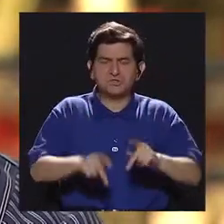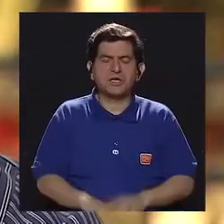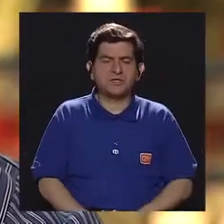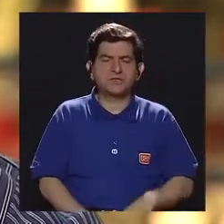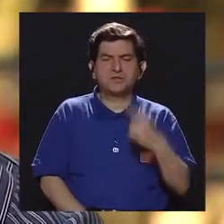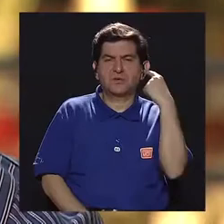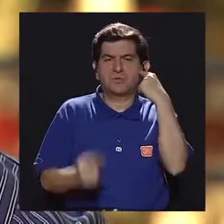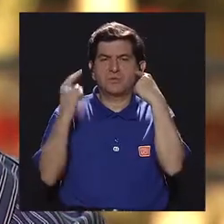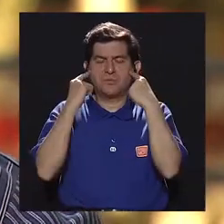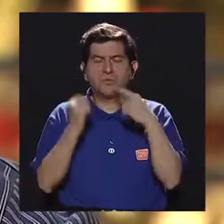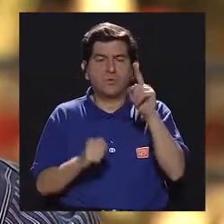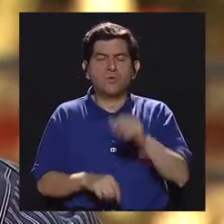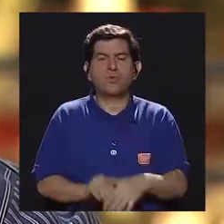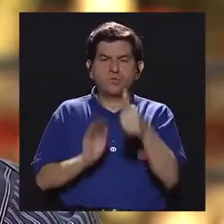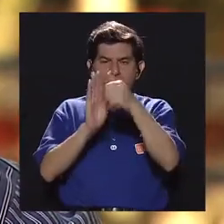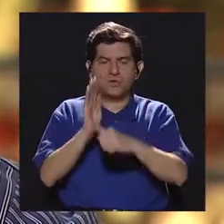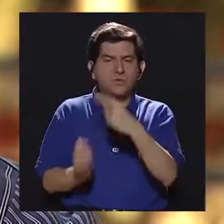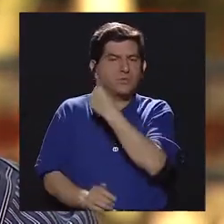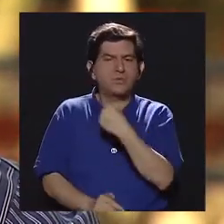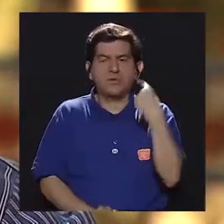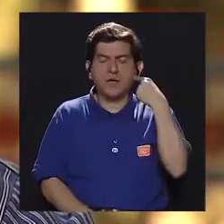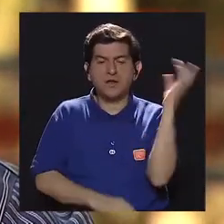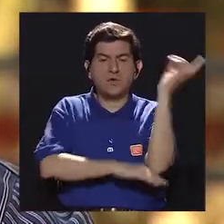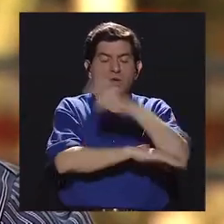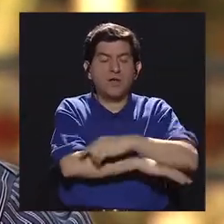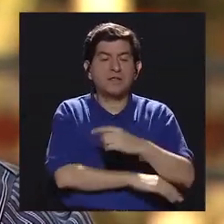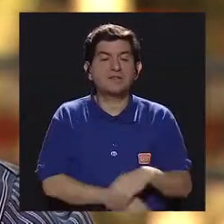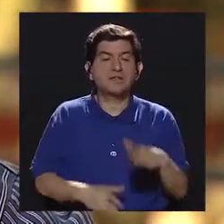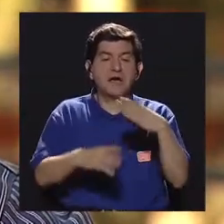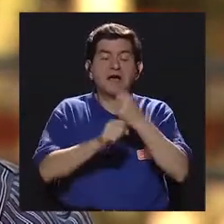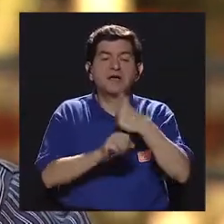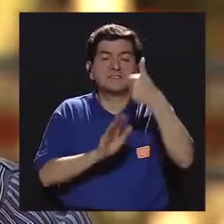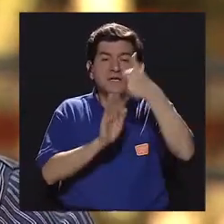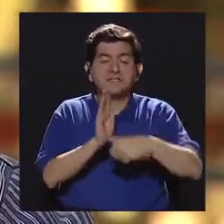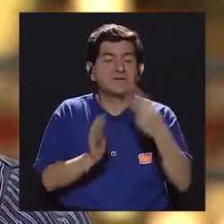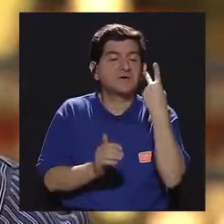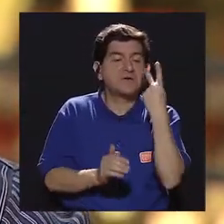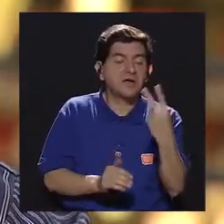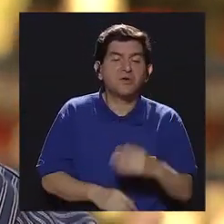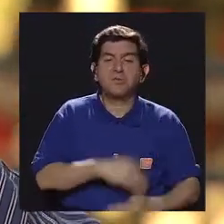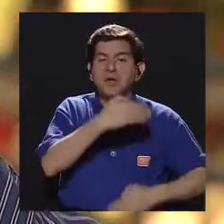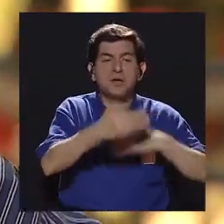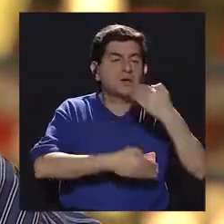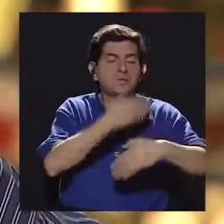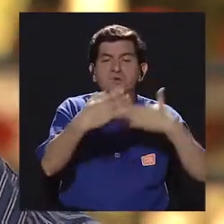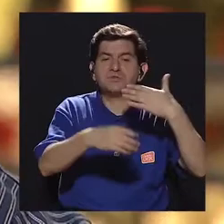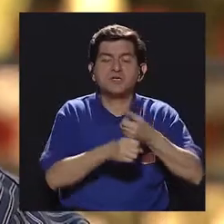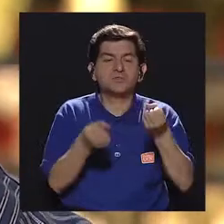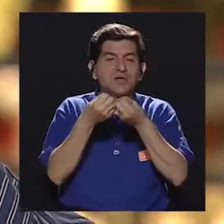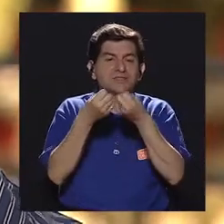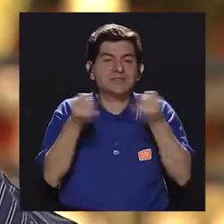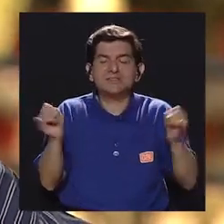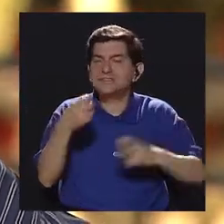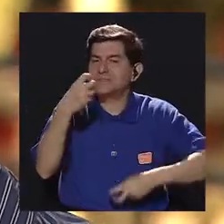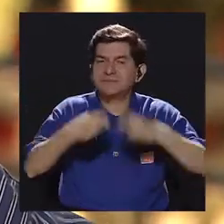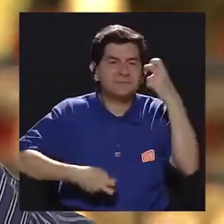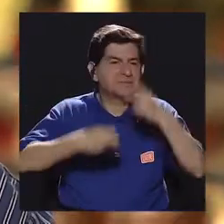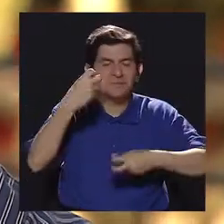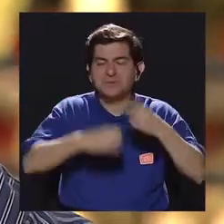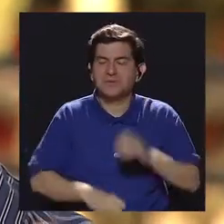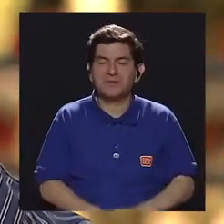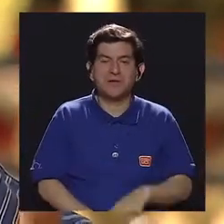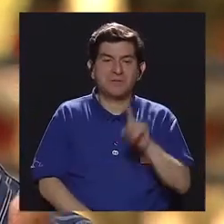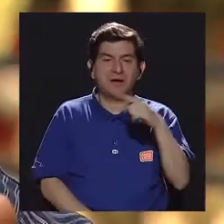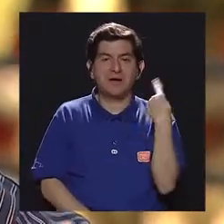pacientes de terceros molares, un cirujano maxilofacial los ve el día que le va a realizar las cirugías y realiza el procedimiento sin ningún tipo de problema